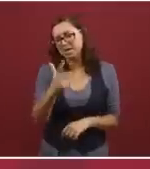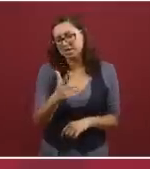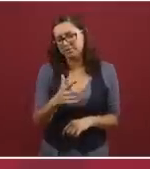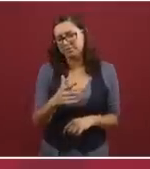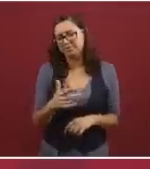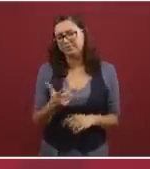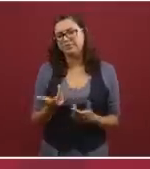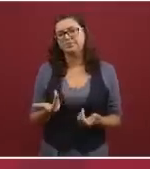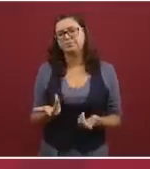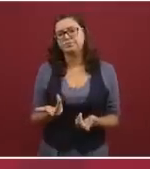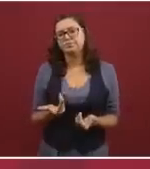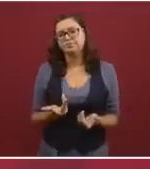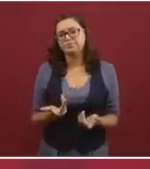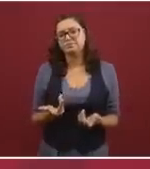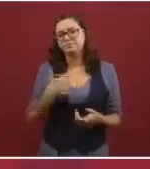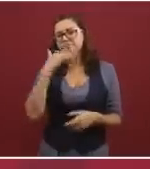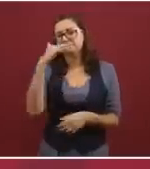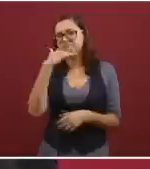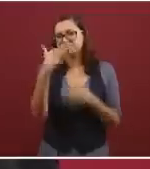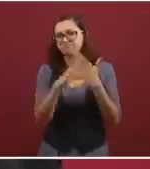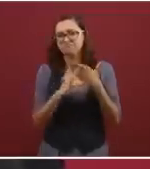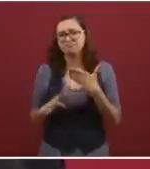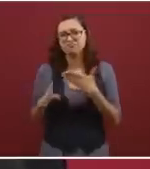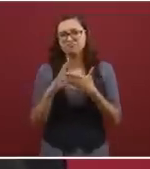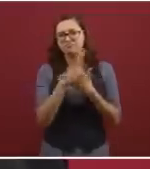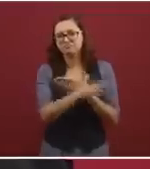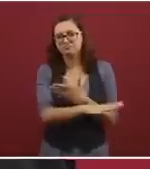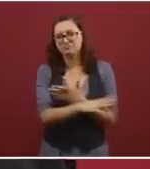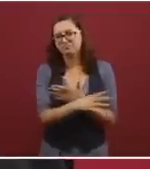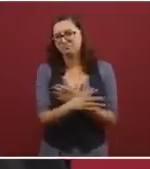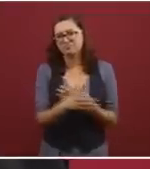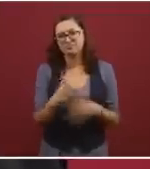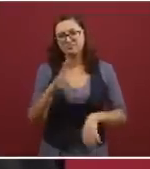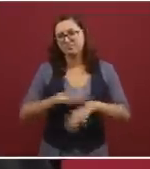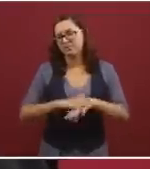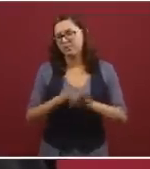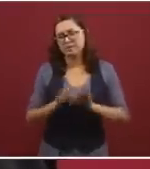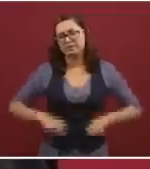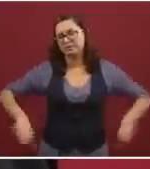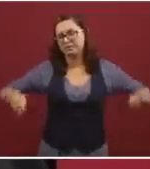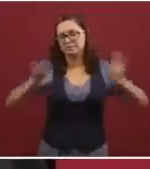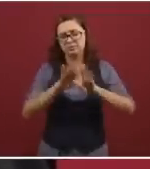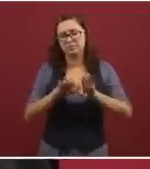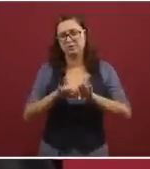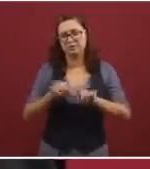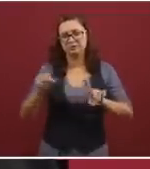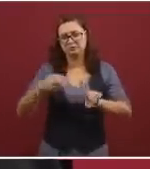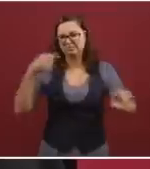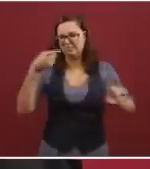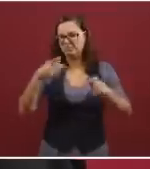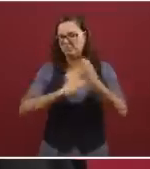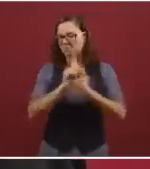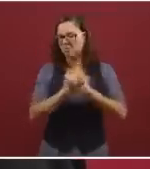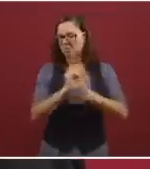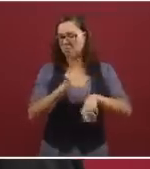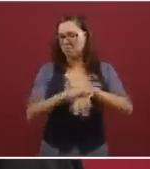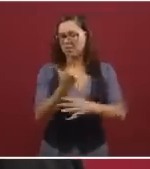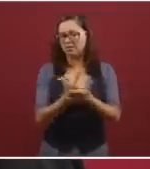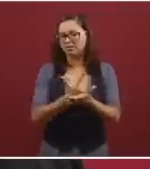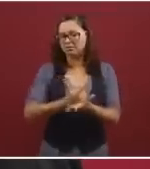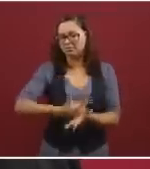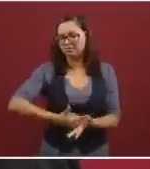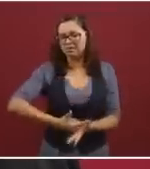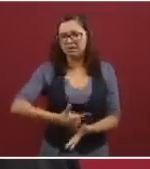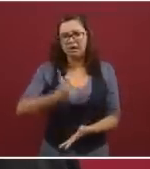sobre todo sin corrupción, porque ese es el principal problema, el lastre